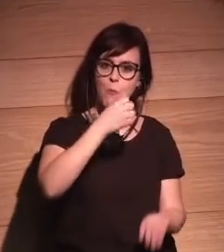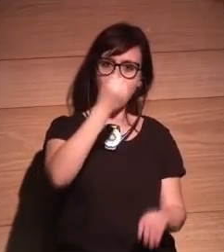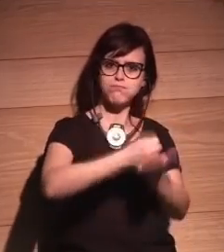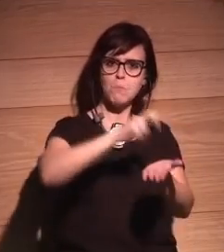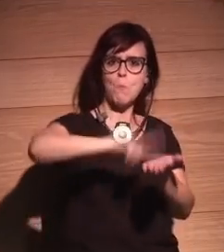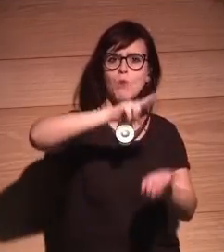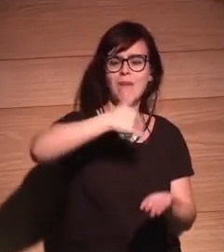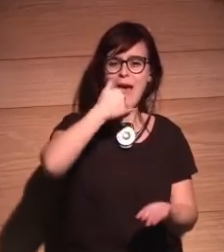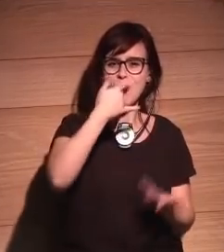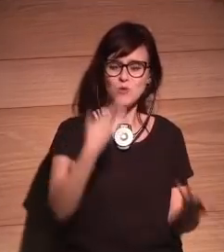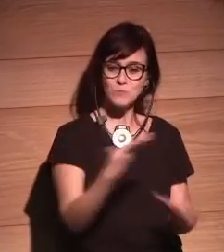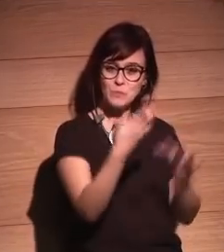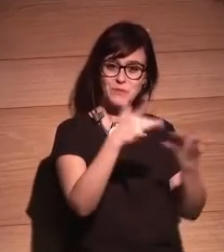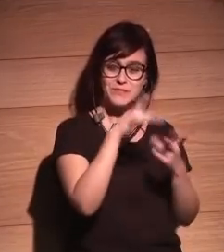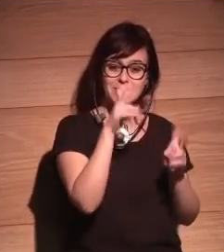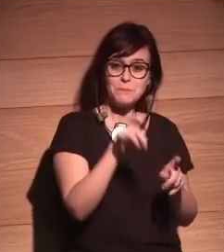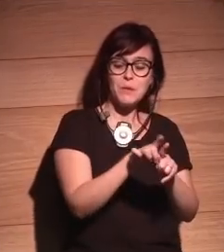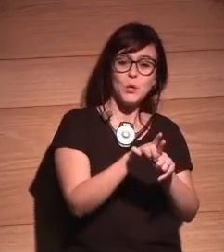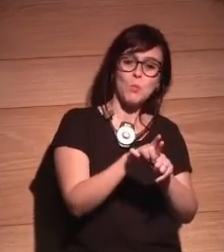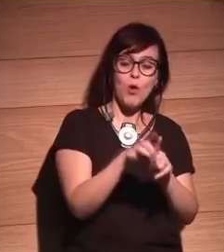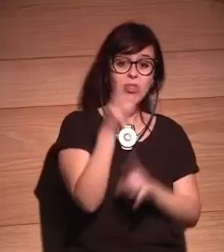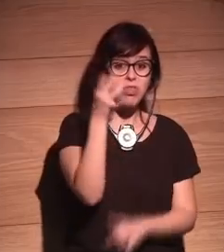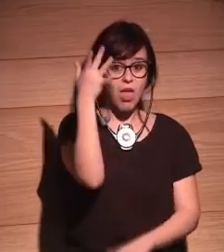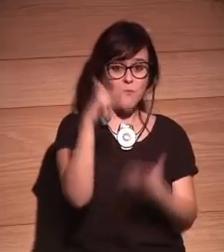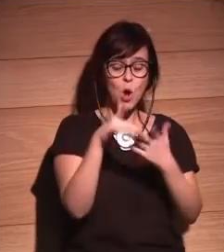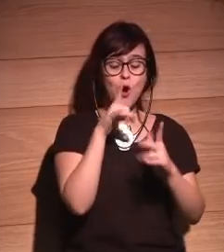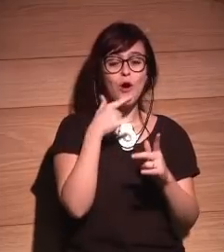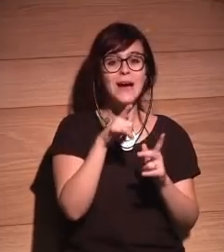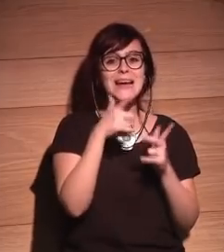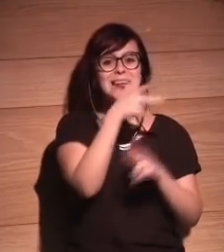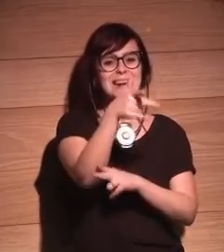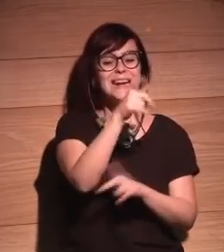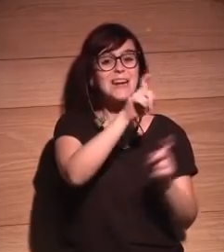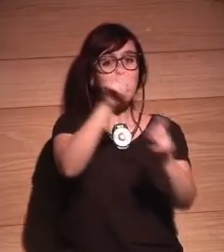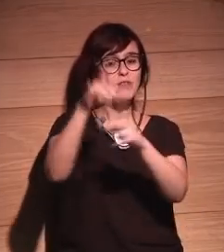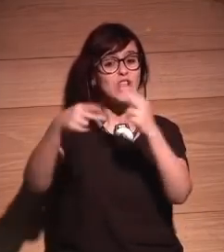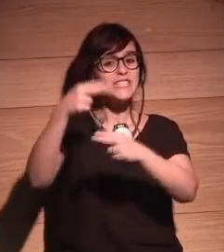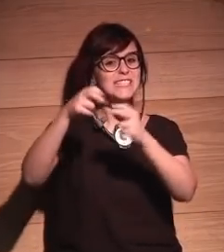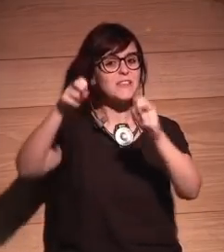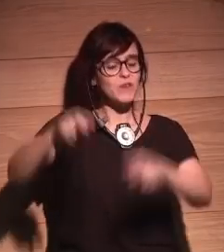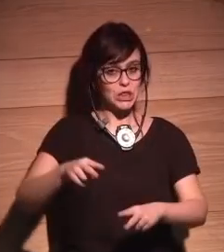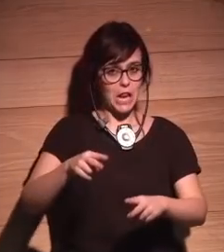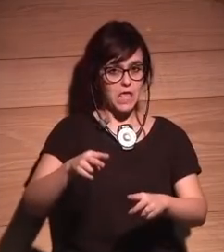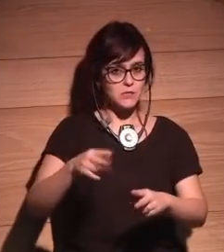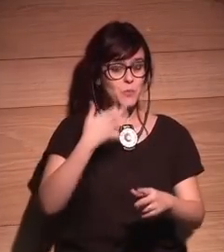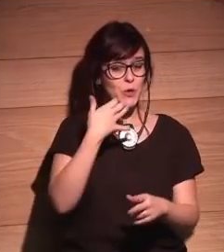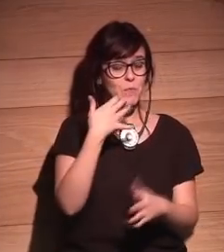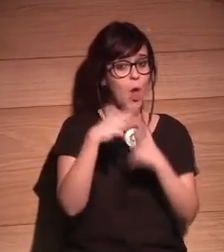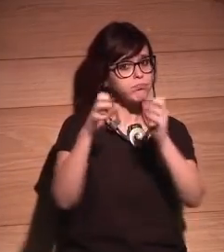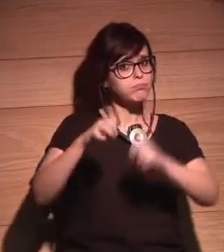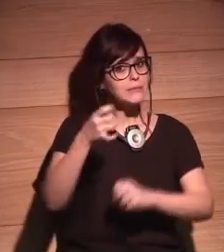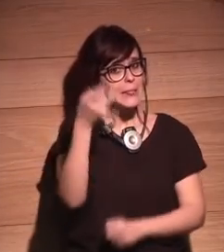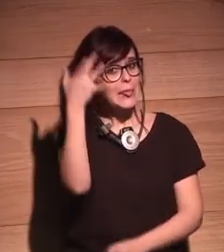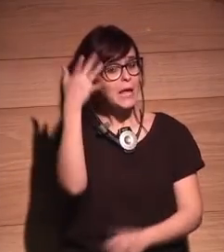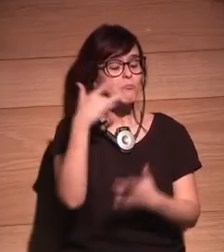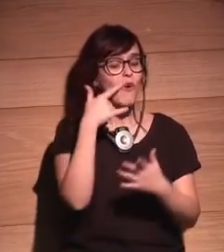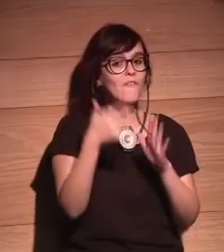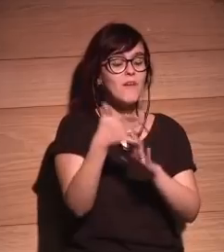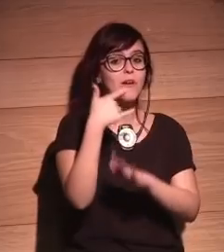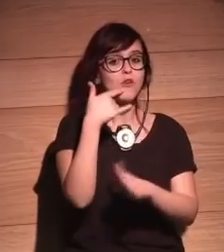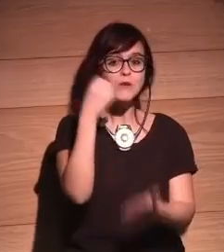hay varias iniciativas con Reporteros Sin Fronteras, por ejemplo, que lanzan